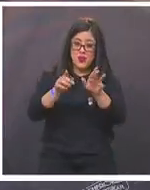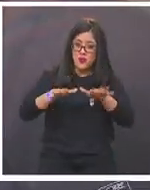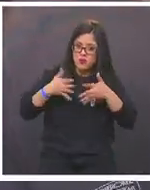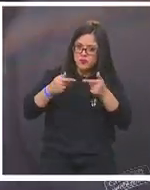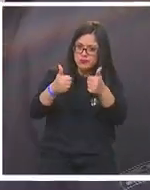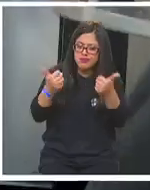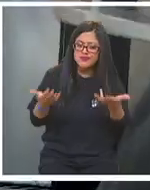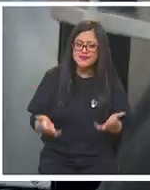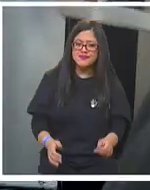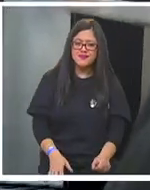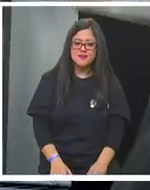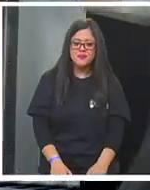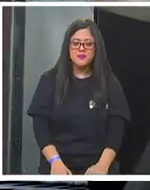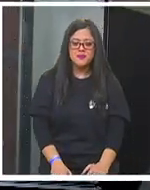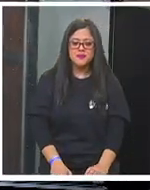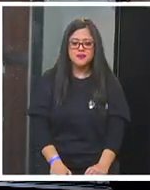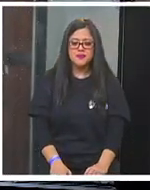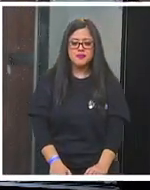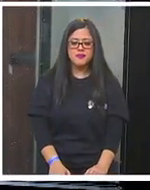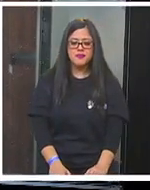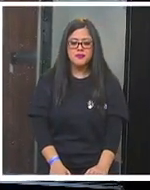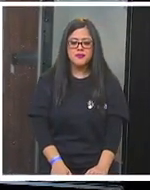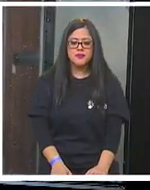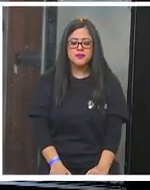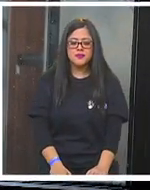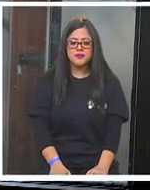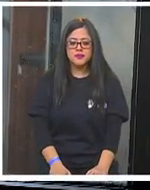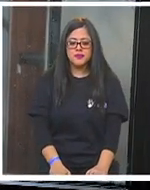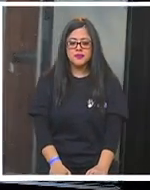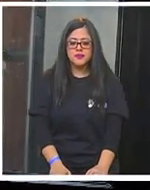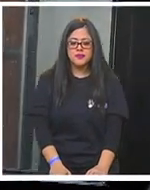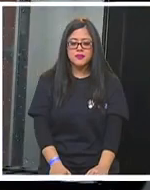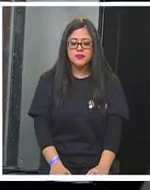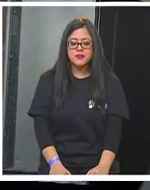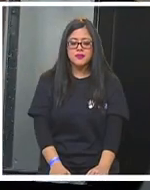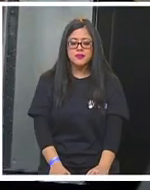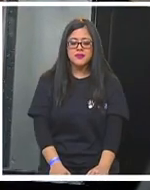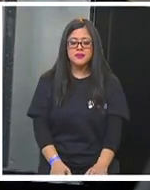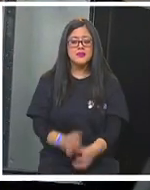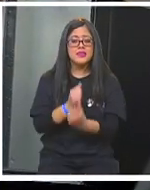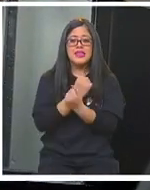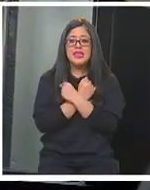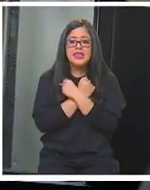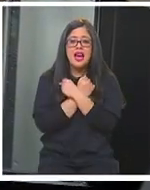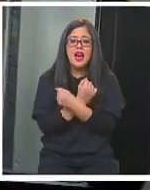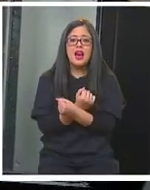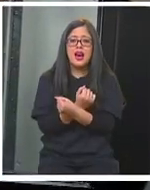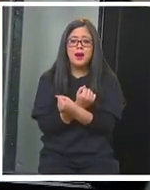Algo le pasa a mi héroe.